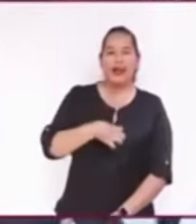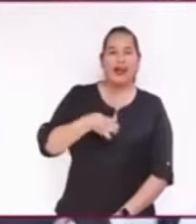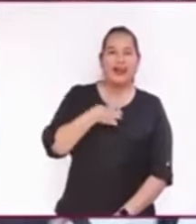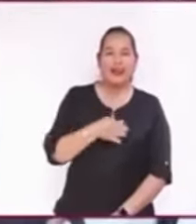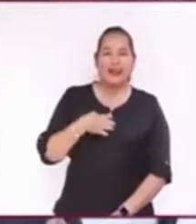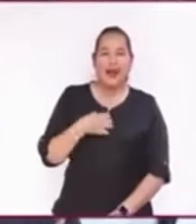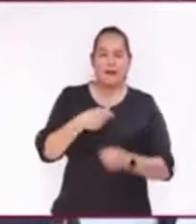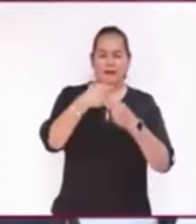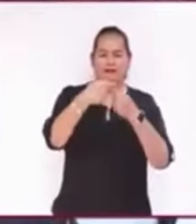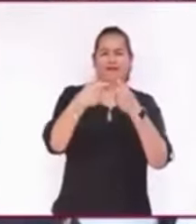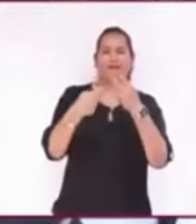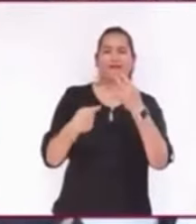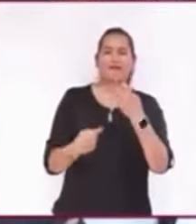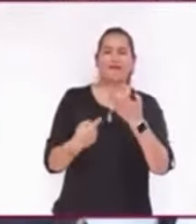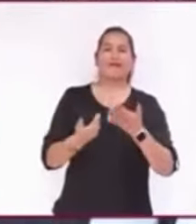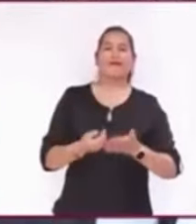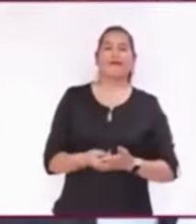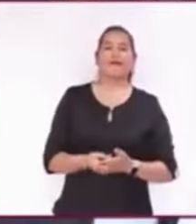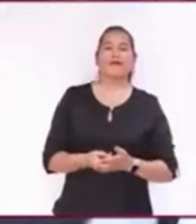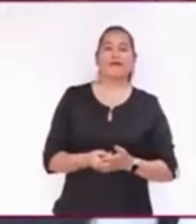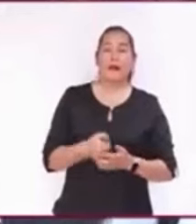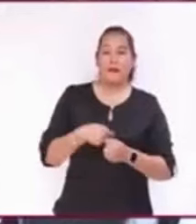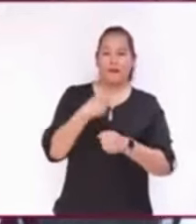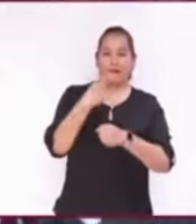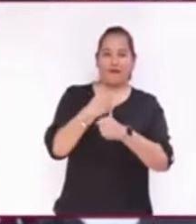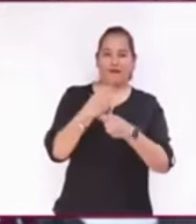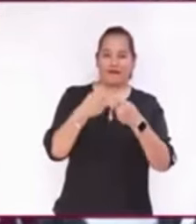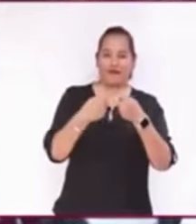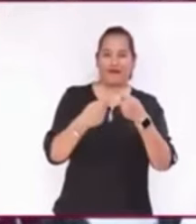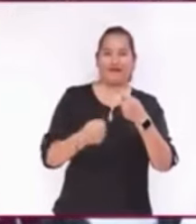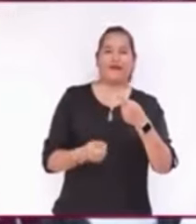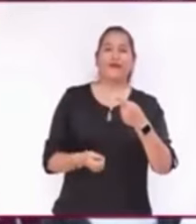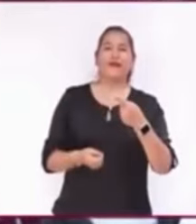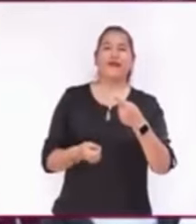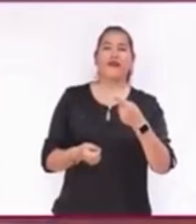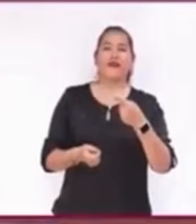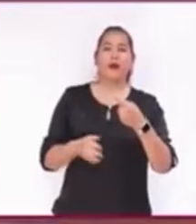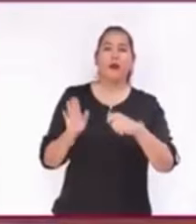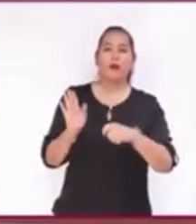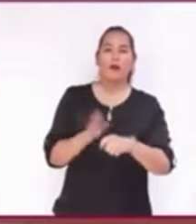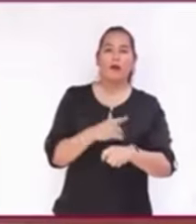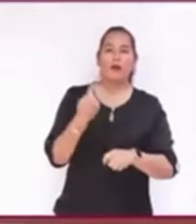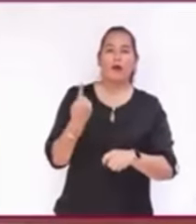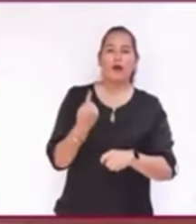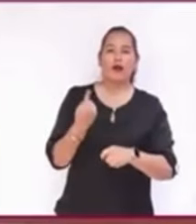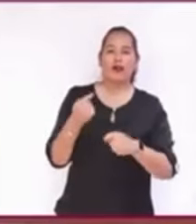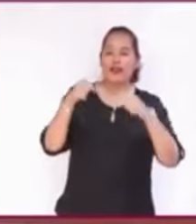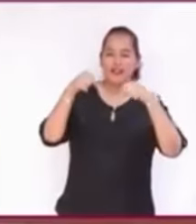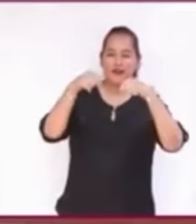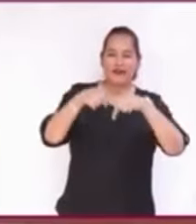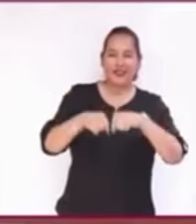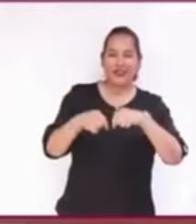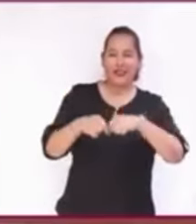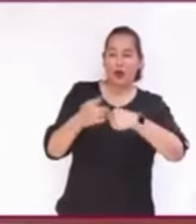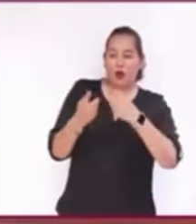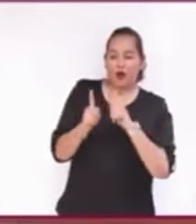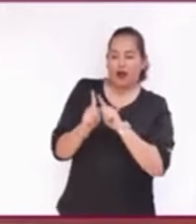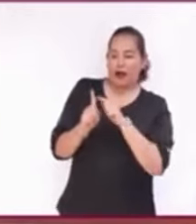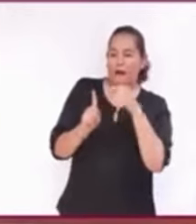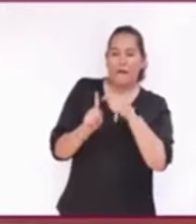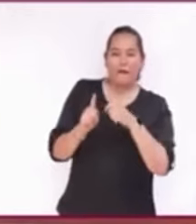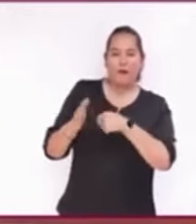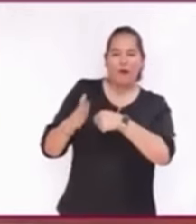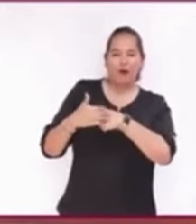varias razones. La primera, porque estamos aquí con el próximo gobernador